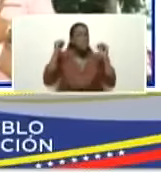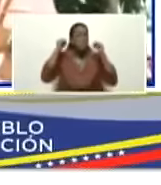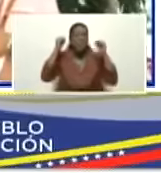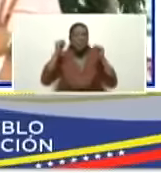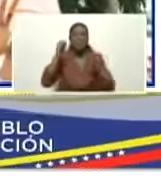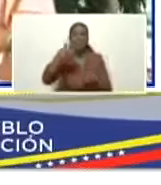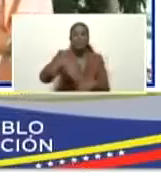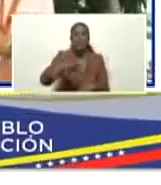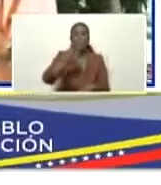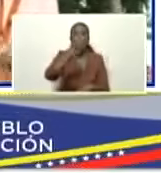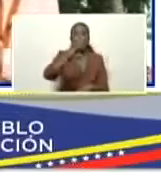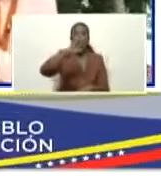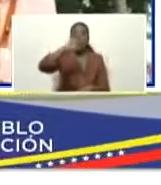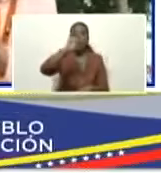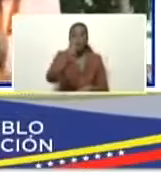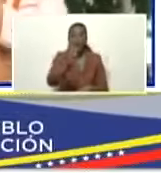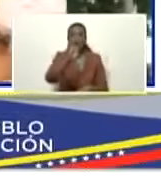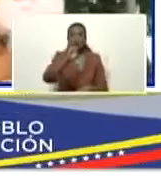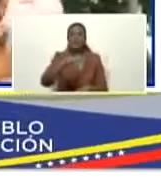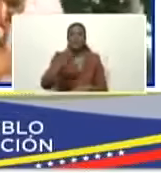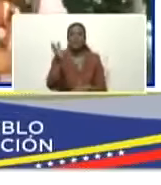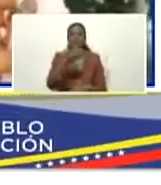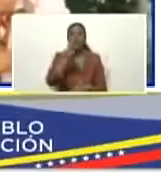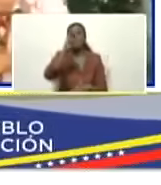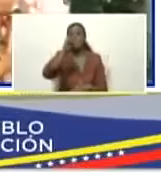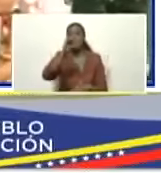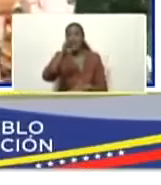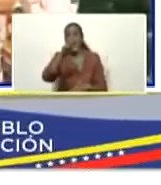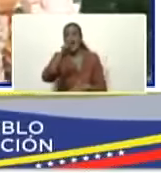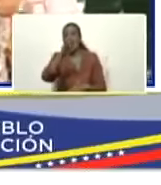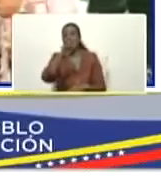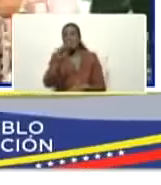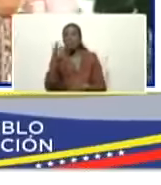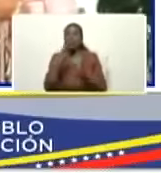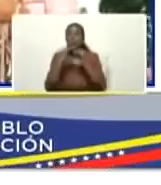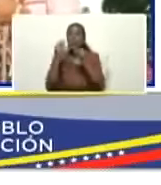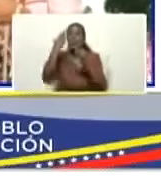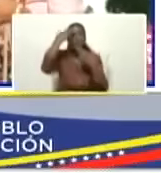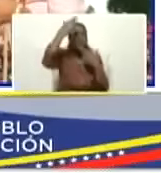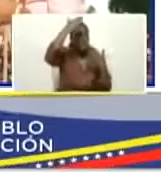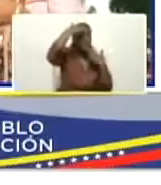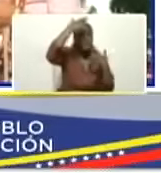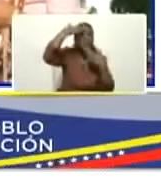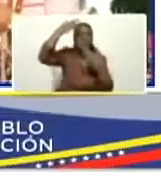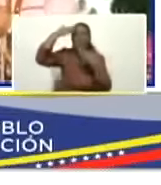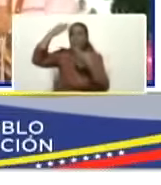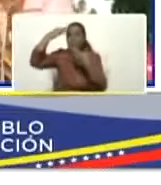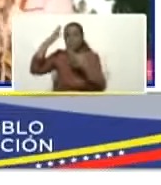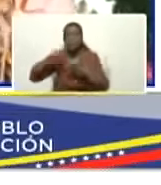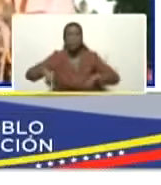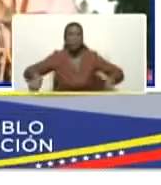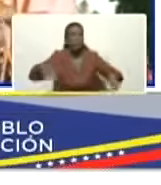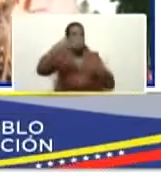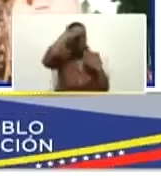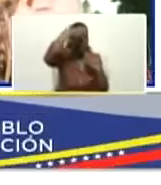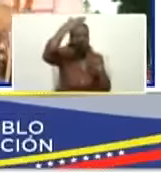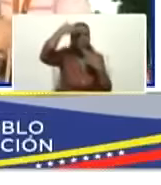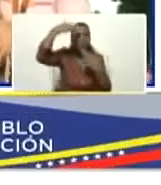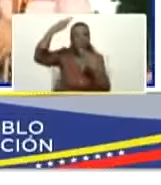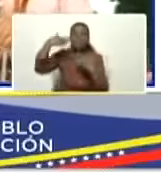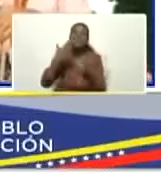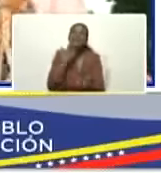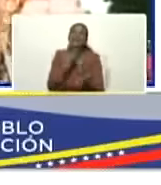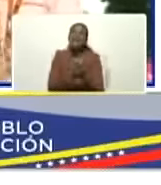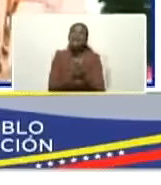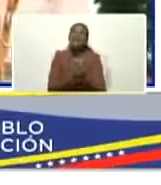la UVCHE Melania Brito. Bueno, a todas y a todos, mi saludo. Les